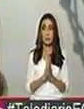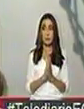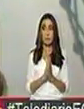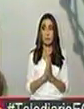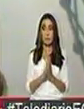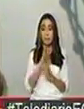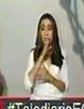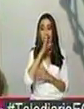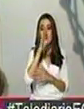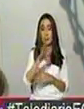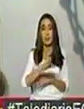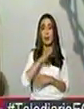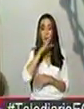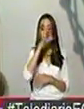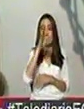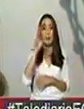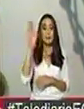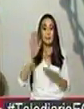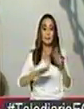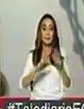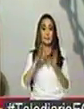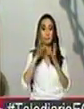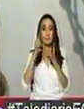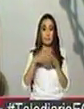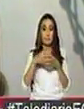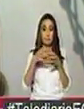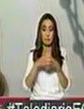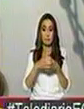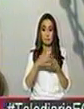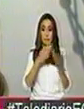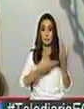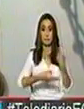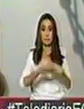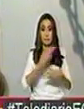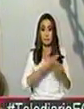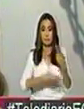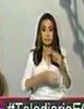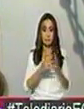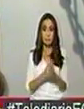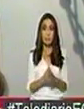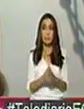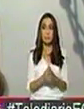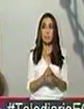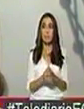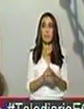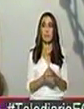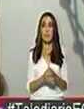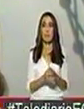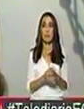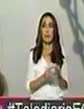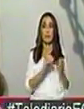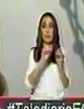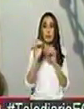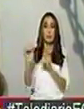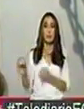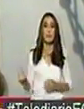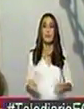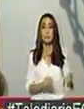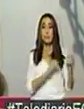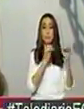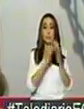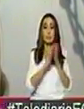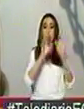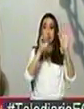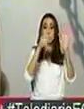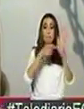predio del Estado, enfrentar sobre el tema de la subasta era preocupante, por lo tanto, por ello, la organización tiene sus 6.500